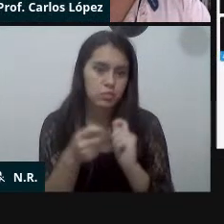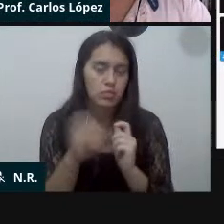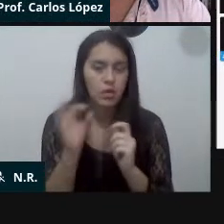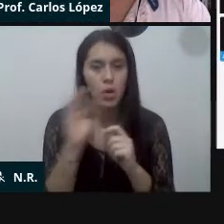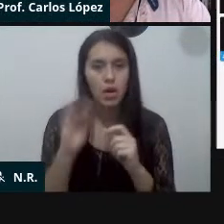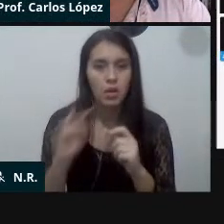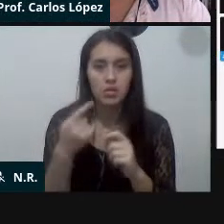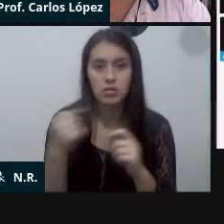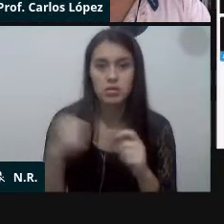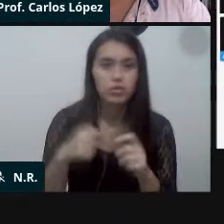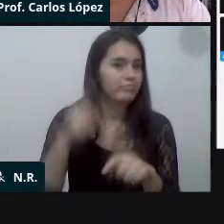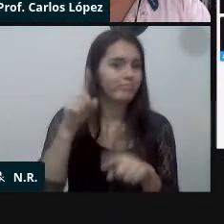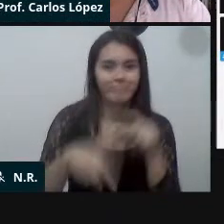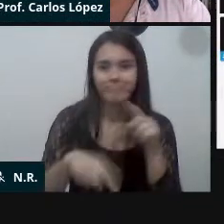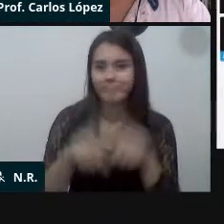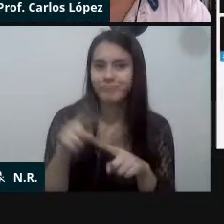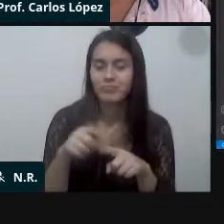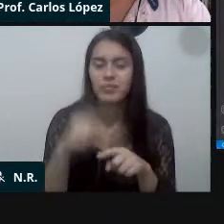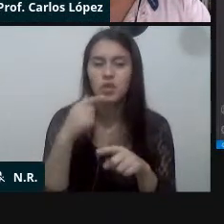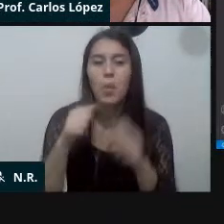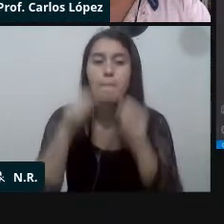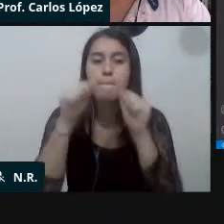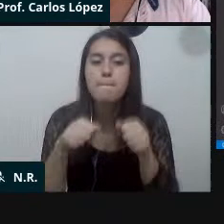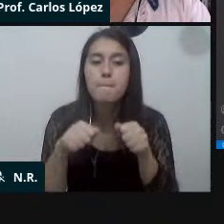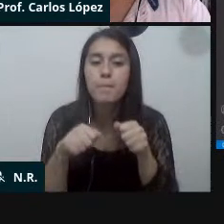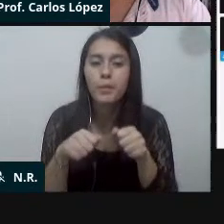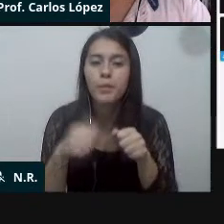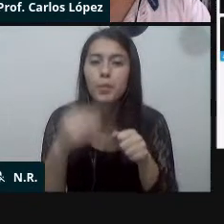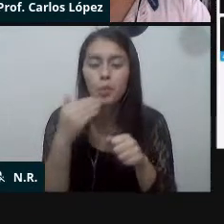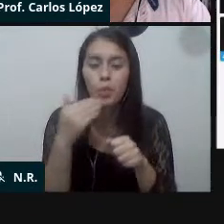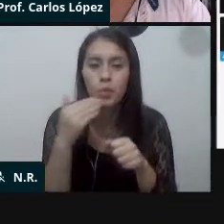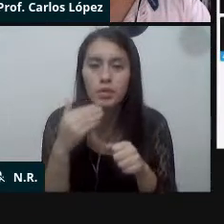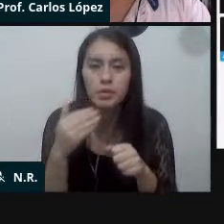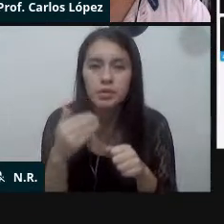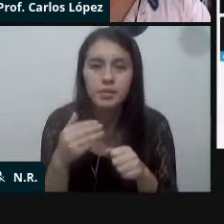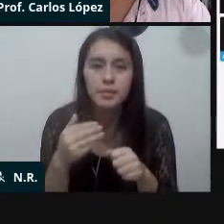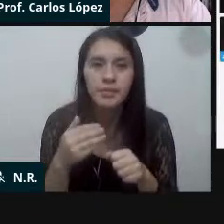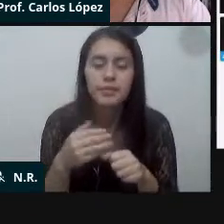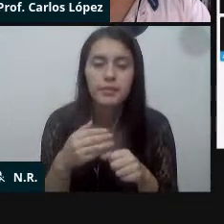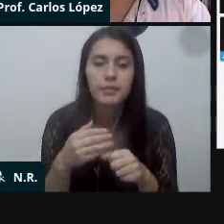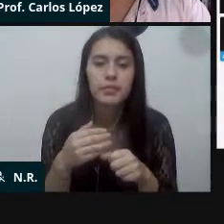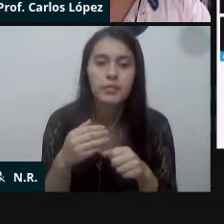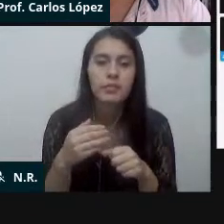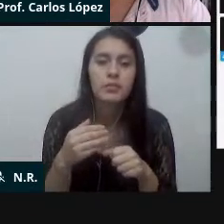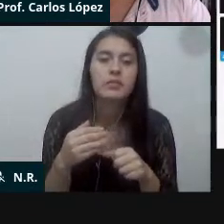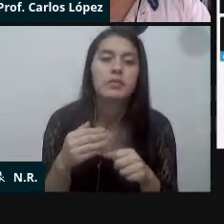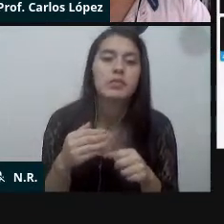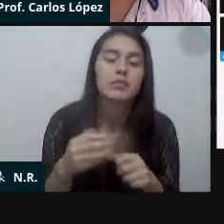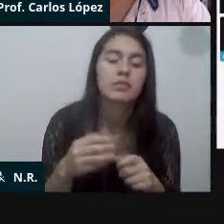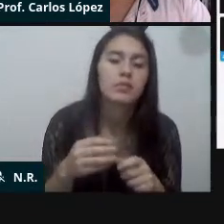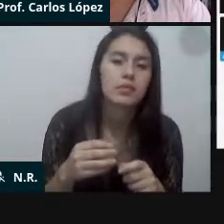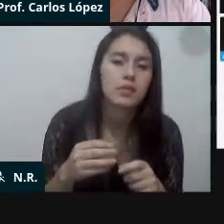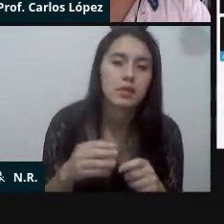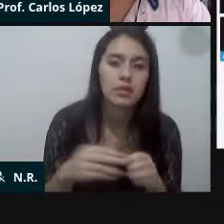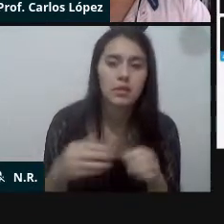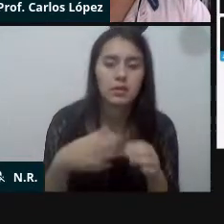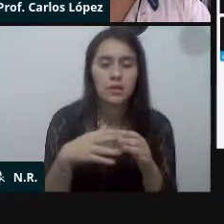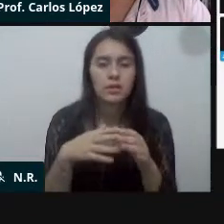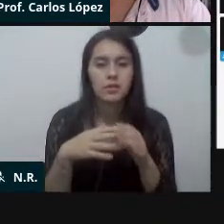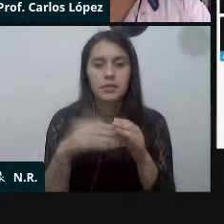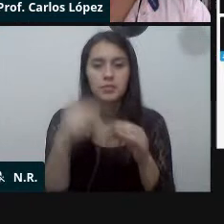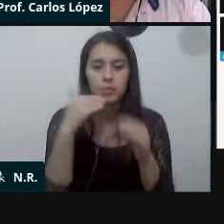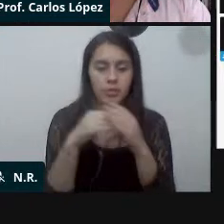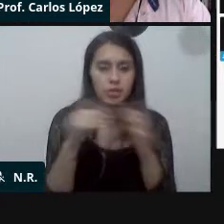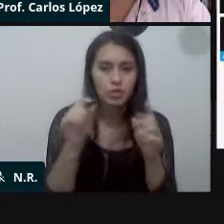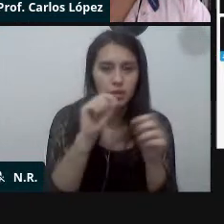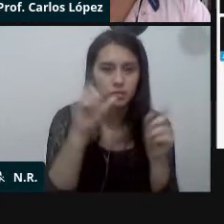poder. ¿Cuándo voy a poder? Cuando, digamos, en este caso voy a correr mi ventana de código a este lado